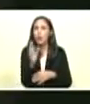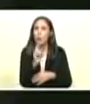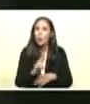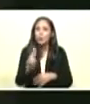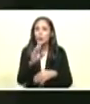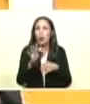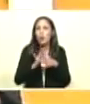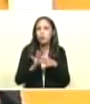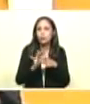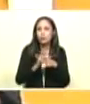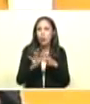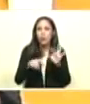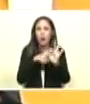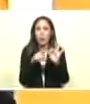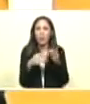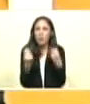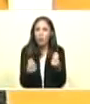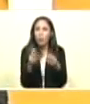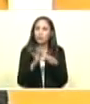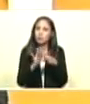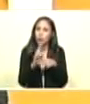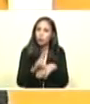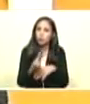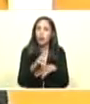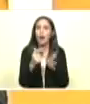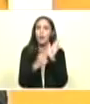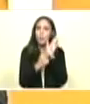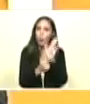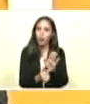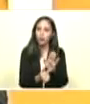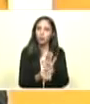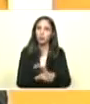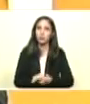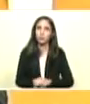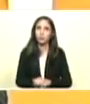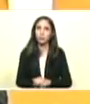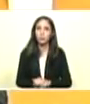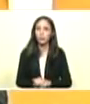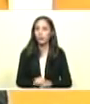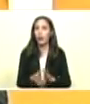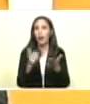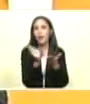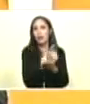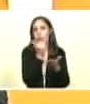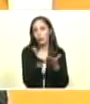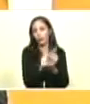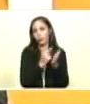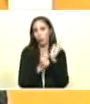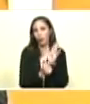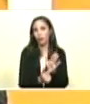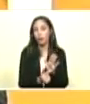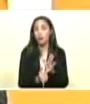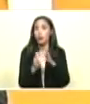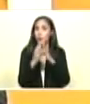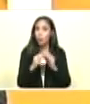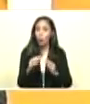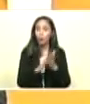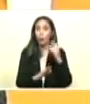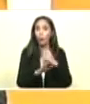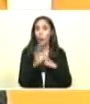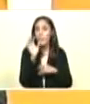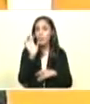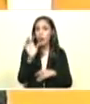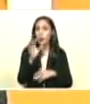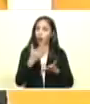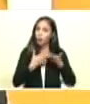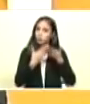intercambio de criptomonedas. Este manual contiene todas las políticas y requisitos que el Estado venezolano garantiza